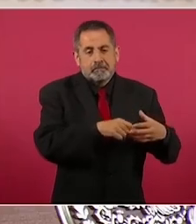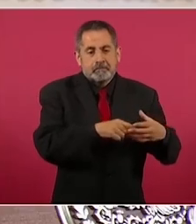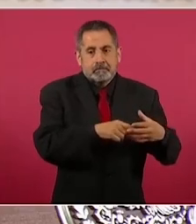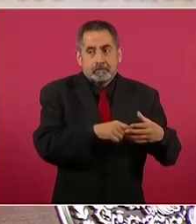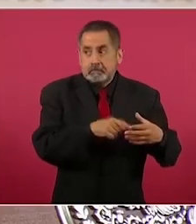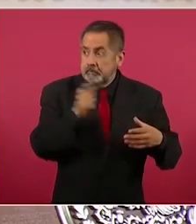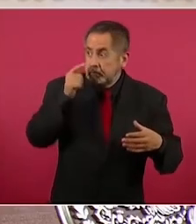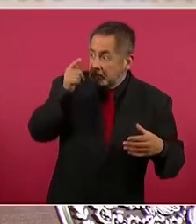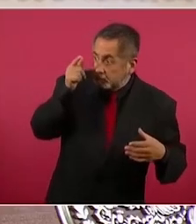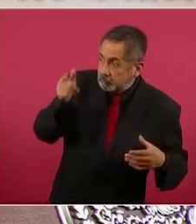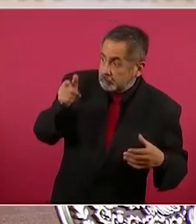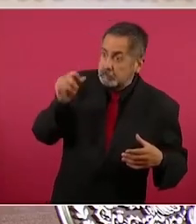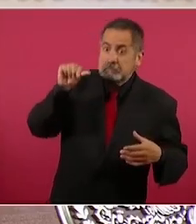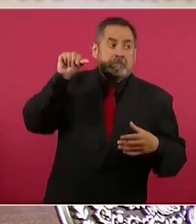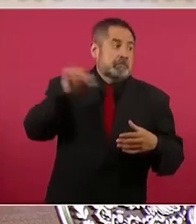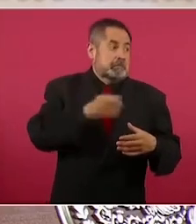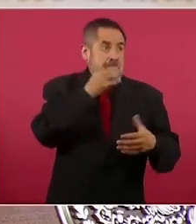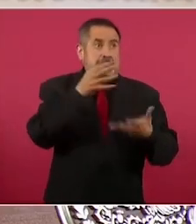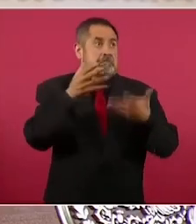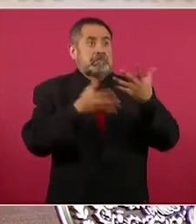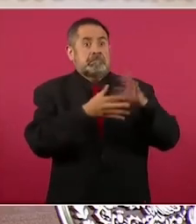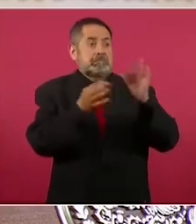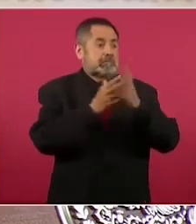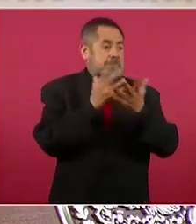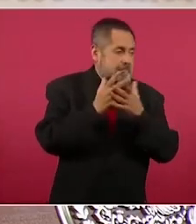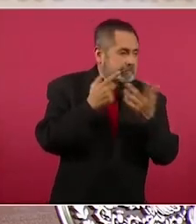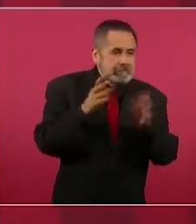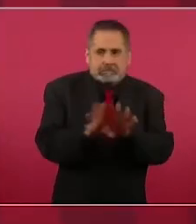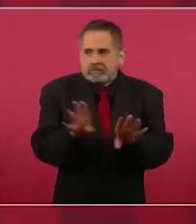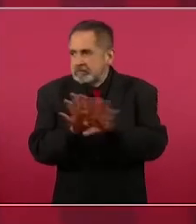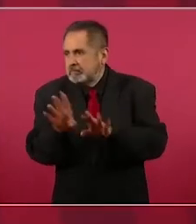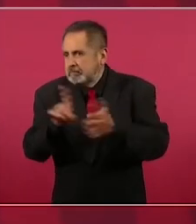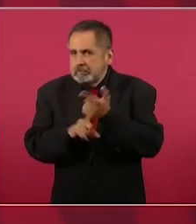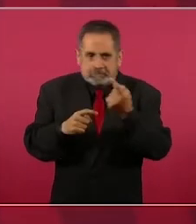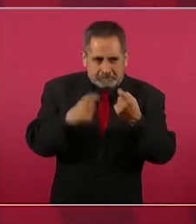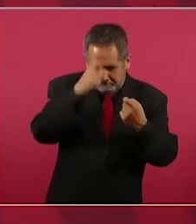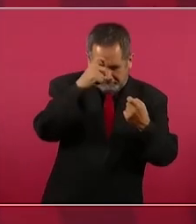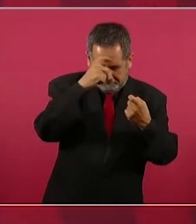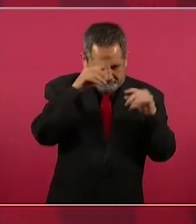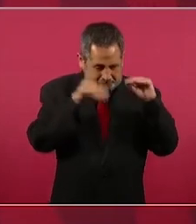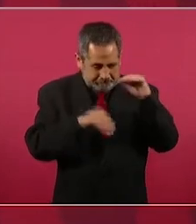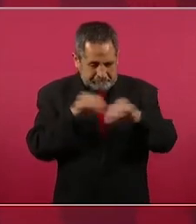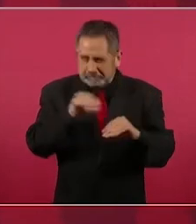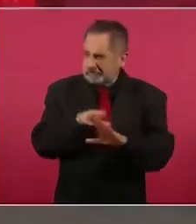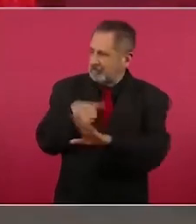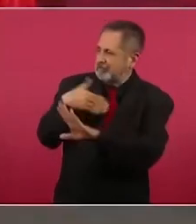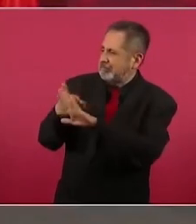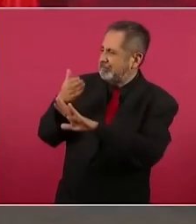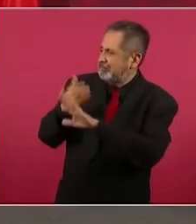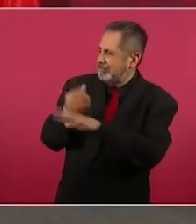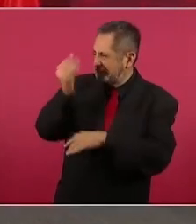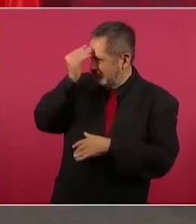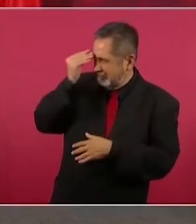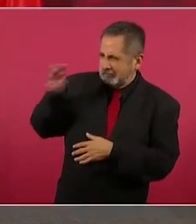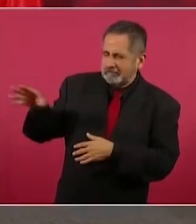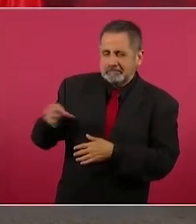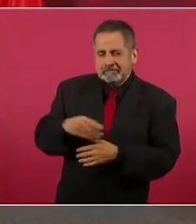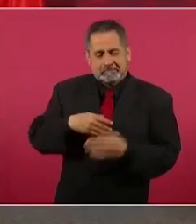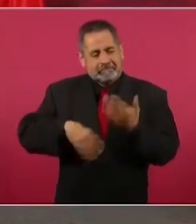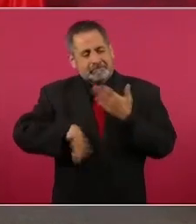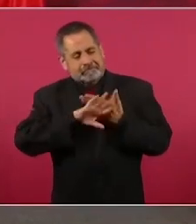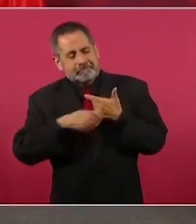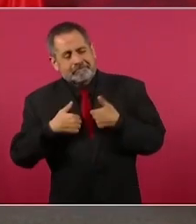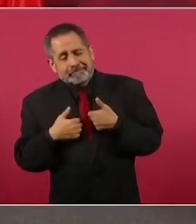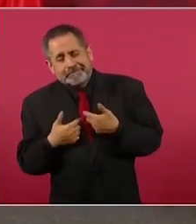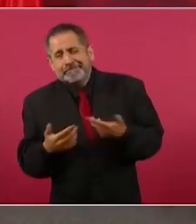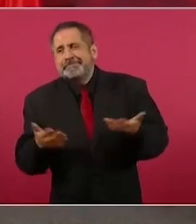inmediatamente buscan la relación para dañar. Yo